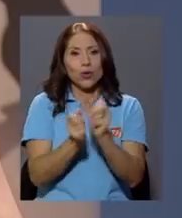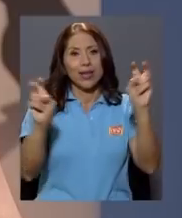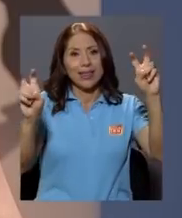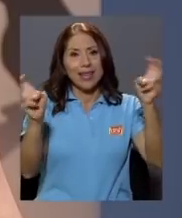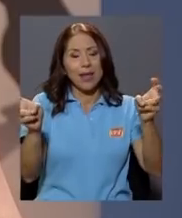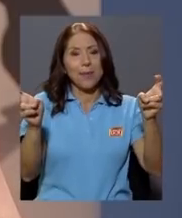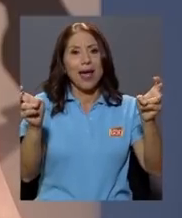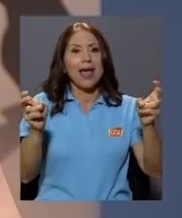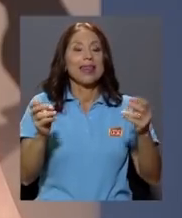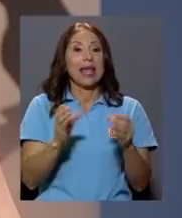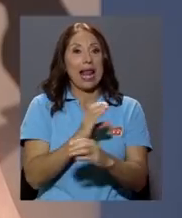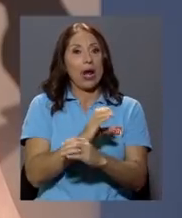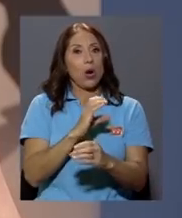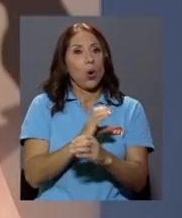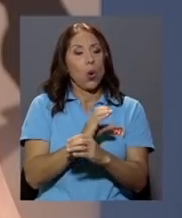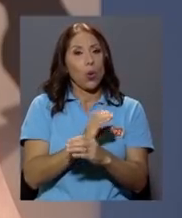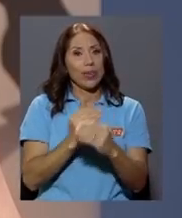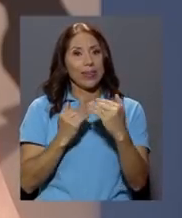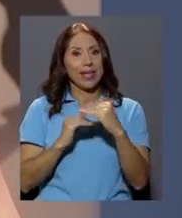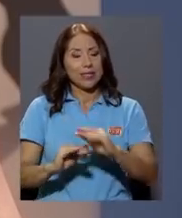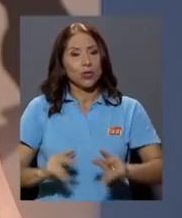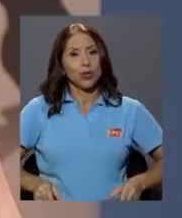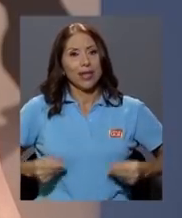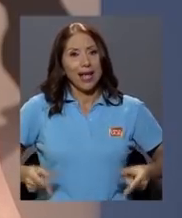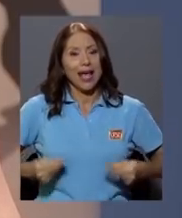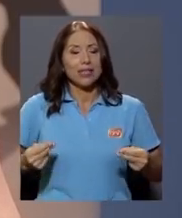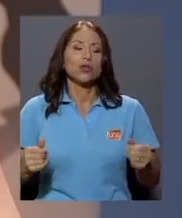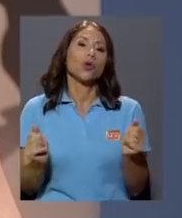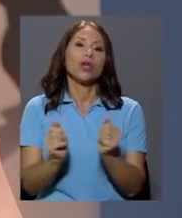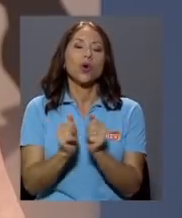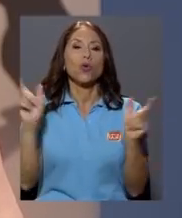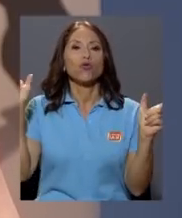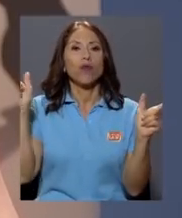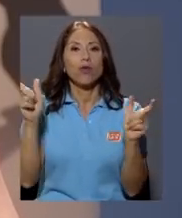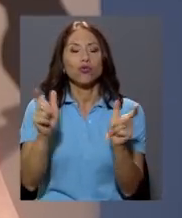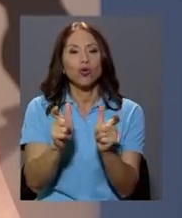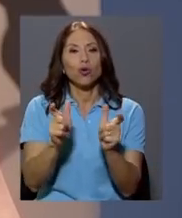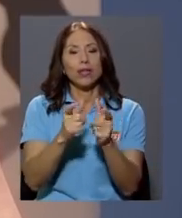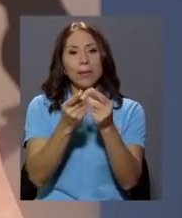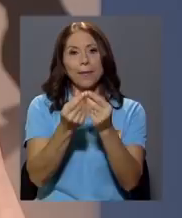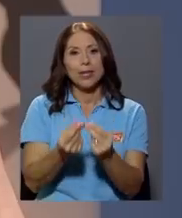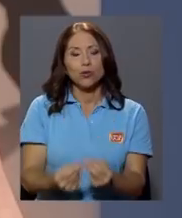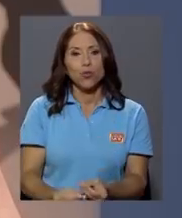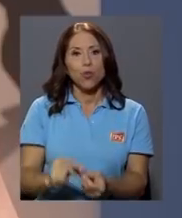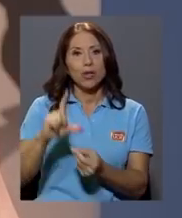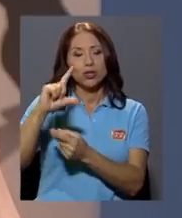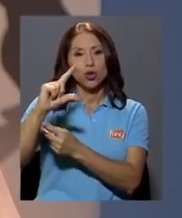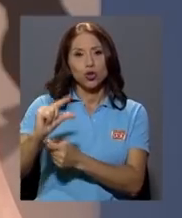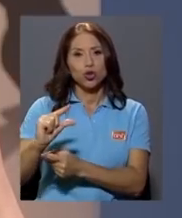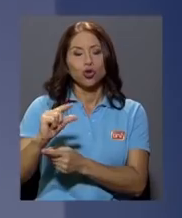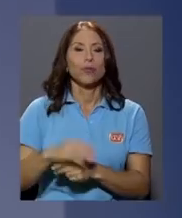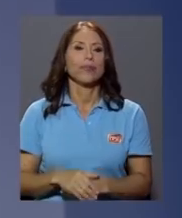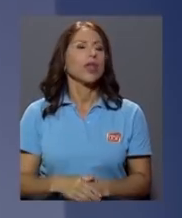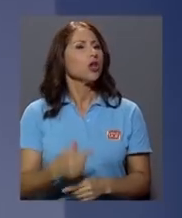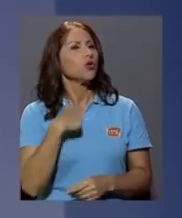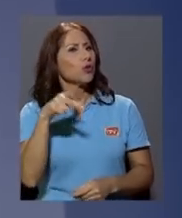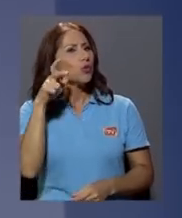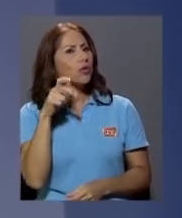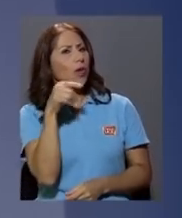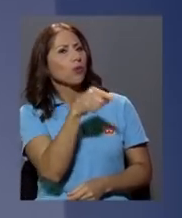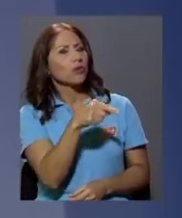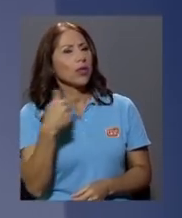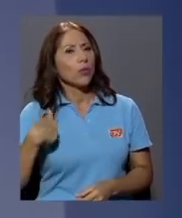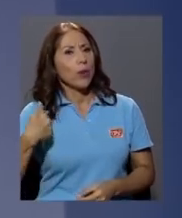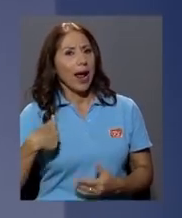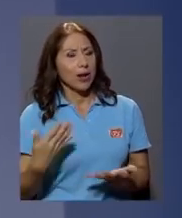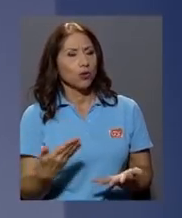el tema de la contención de gasto y la reducción de presupuesto. Don Carlos, yo lo he escuchado muchas veces a